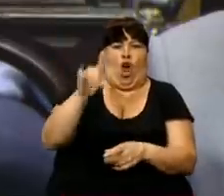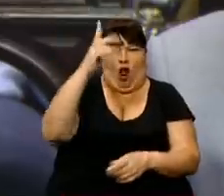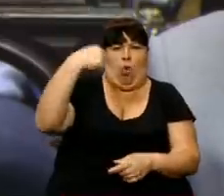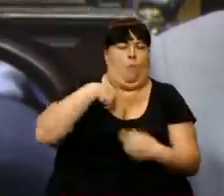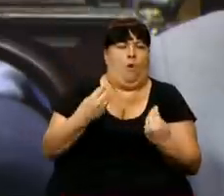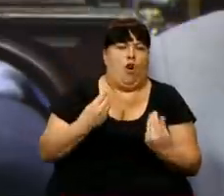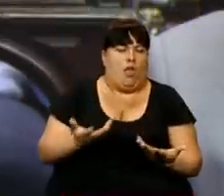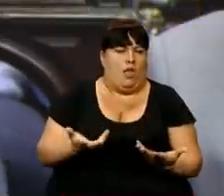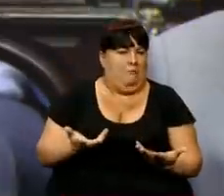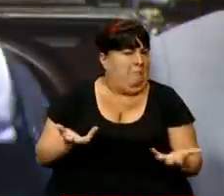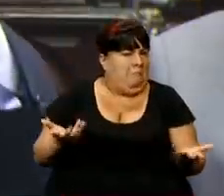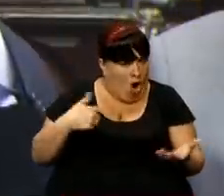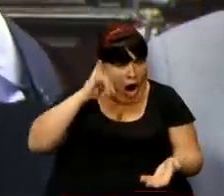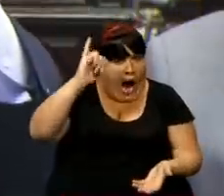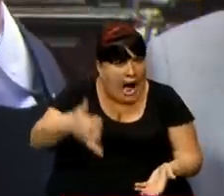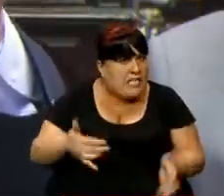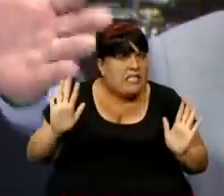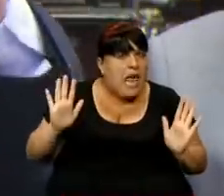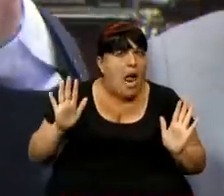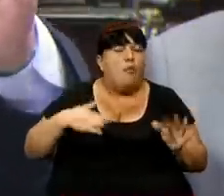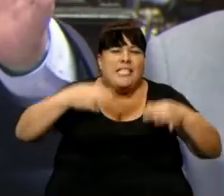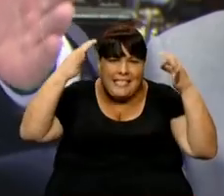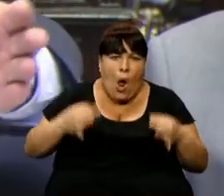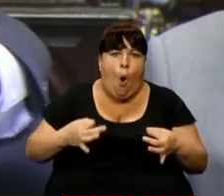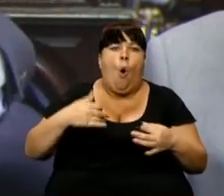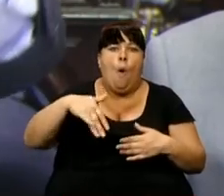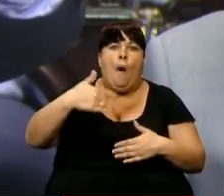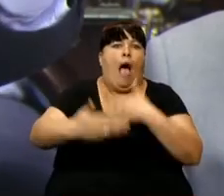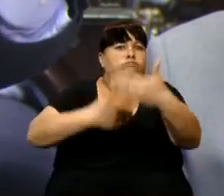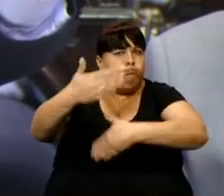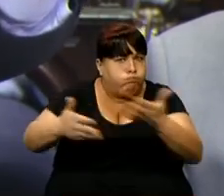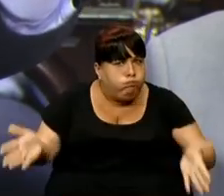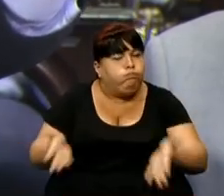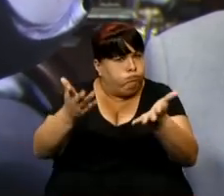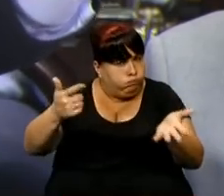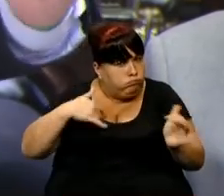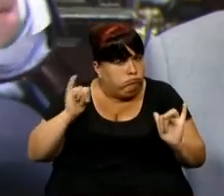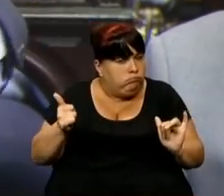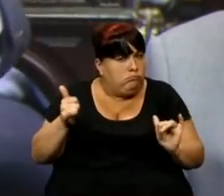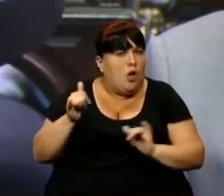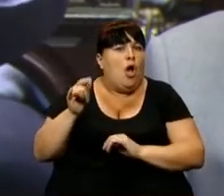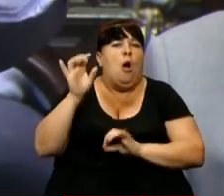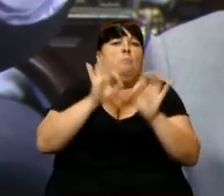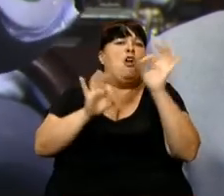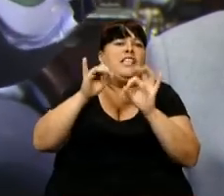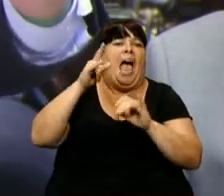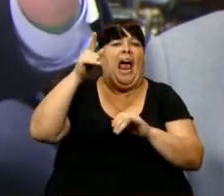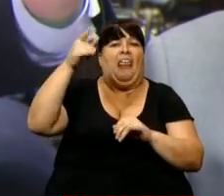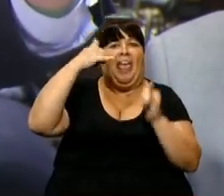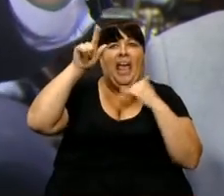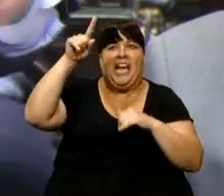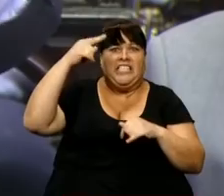contra. Yo acepto lo que estén convencidos de que van a crecer a tasa china el año que